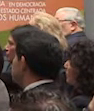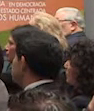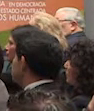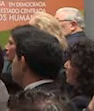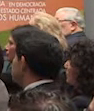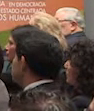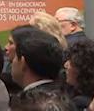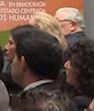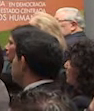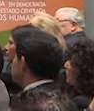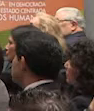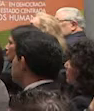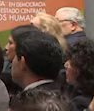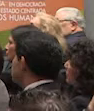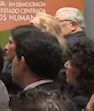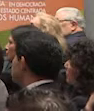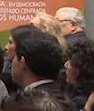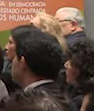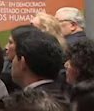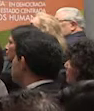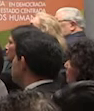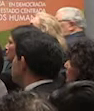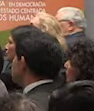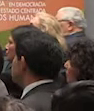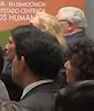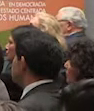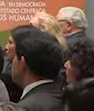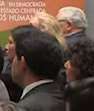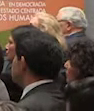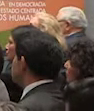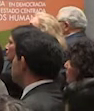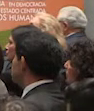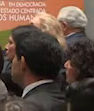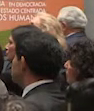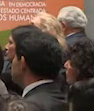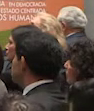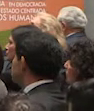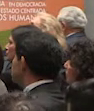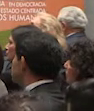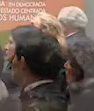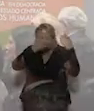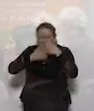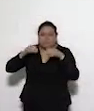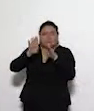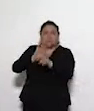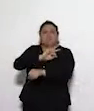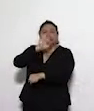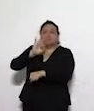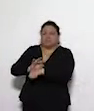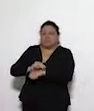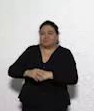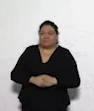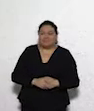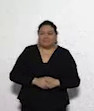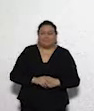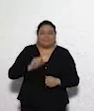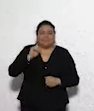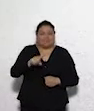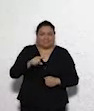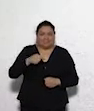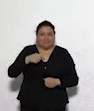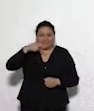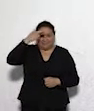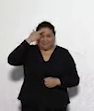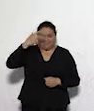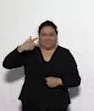las políticas públicas en materia de seguridad y justicia, colocando en el centro de las mismas a las personas